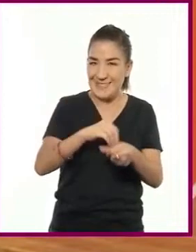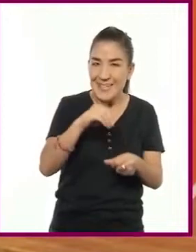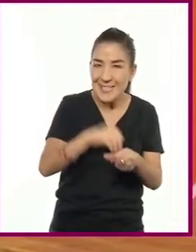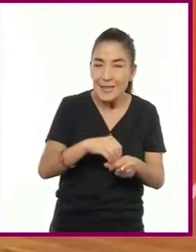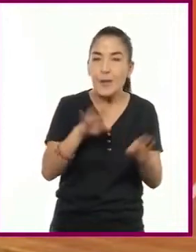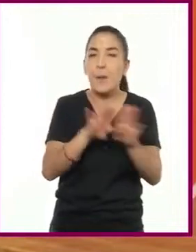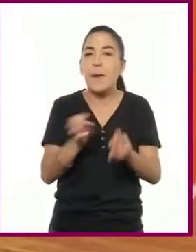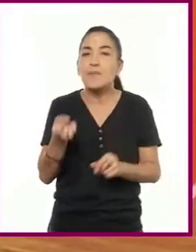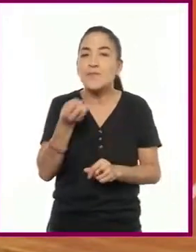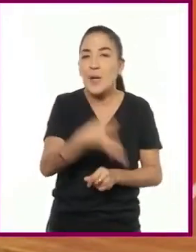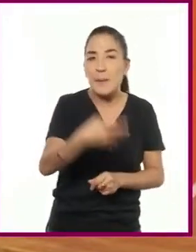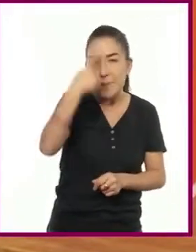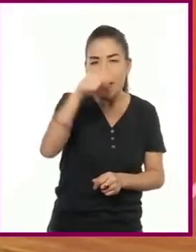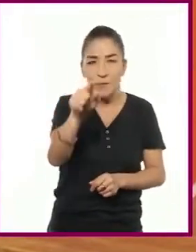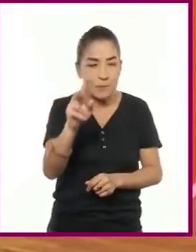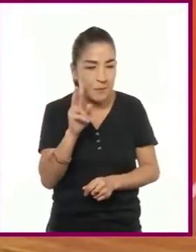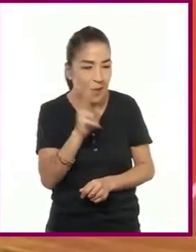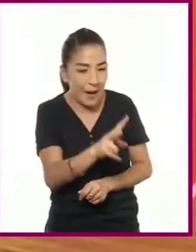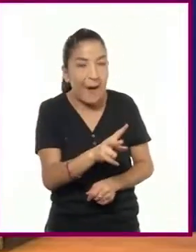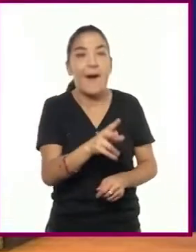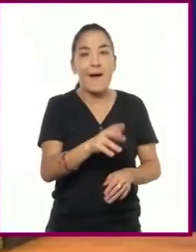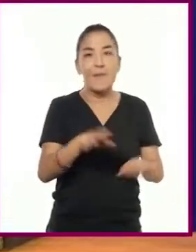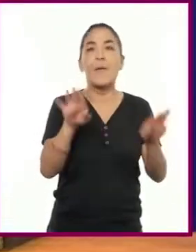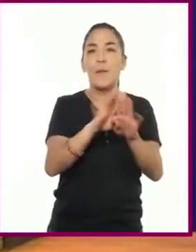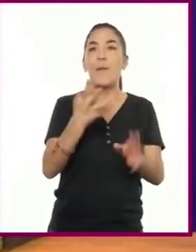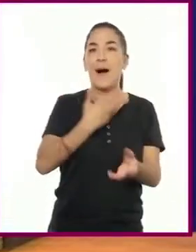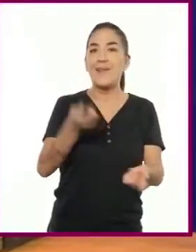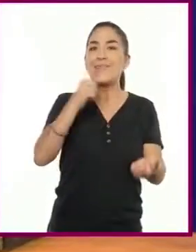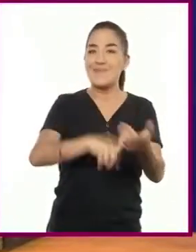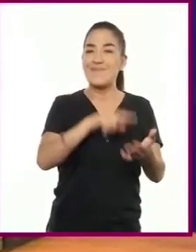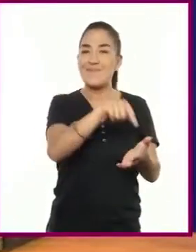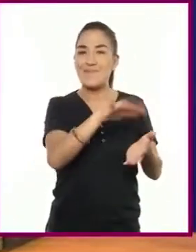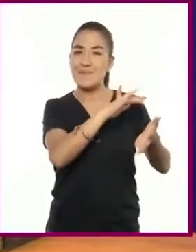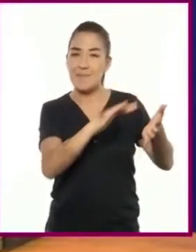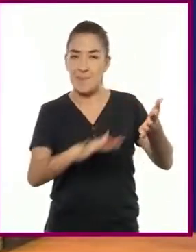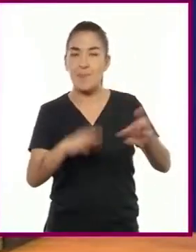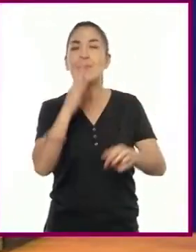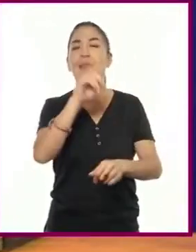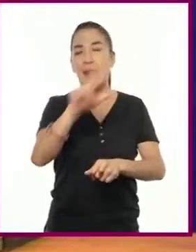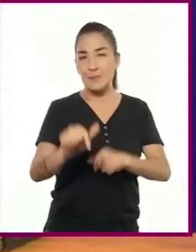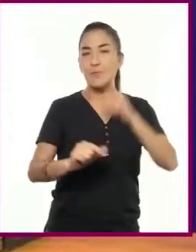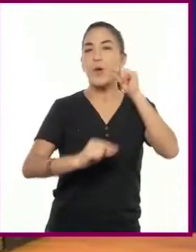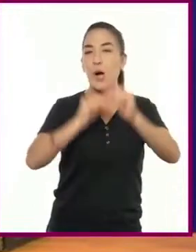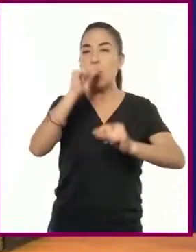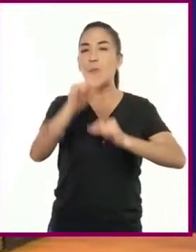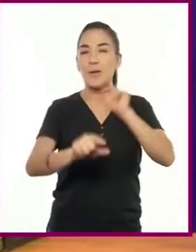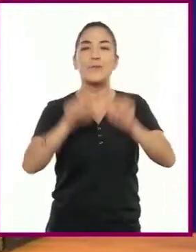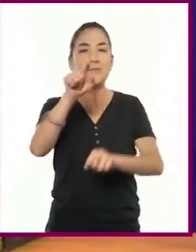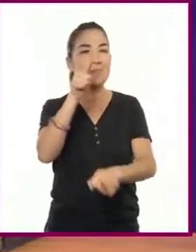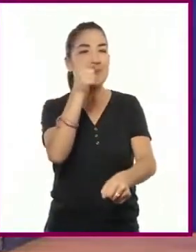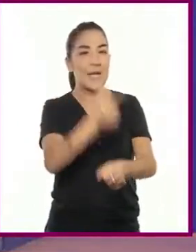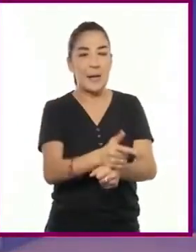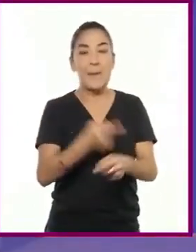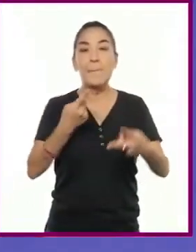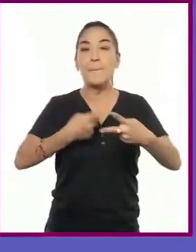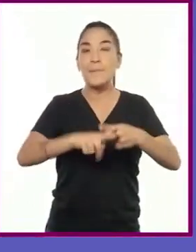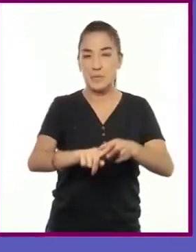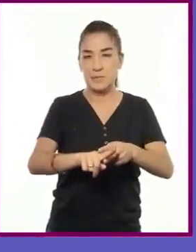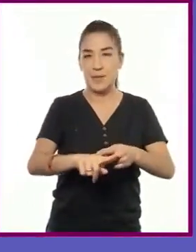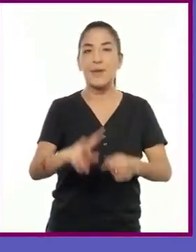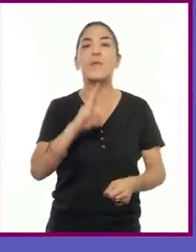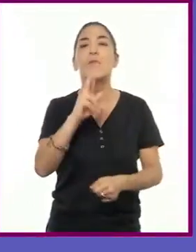pistas o señuelos que permiten advertir su presencia. Los iremos encontrando. Empecemos por la